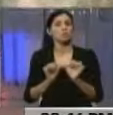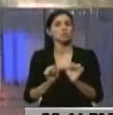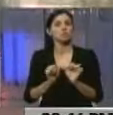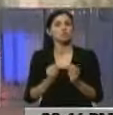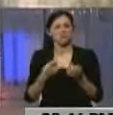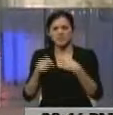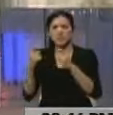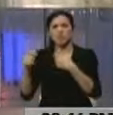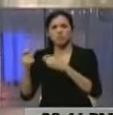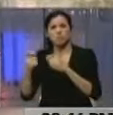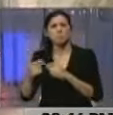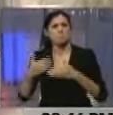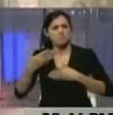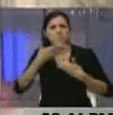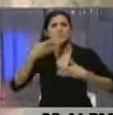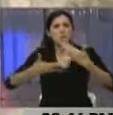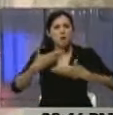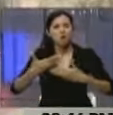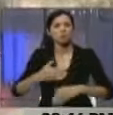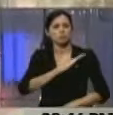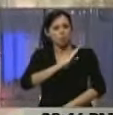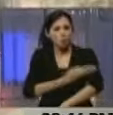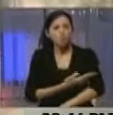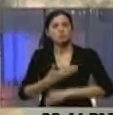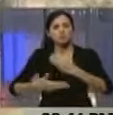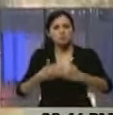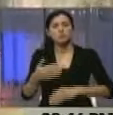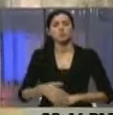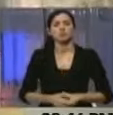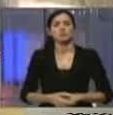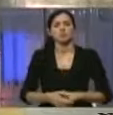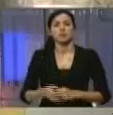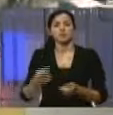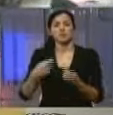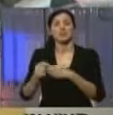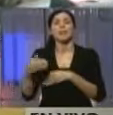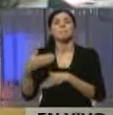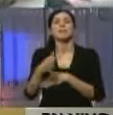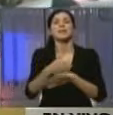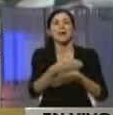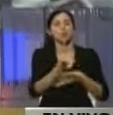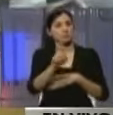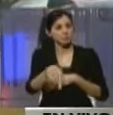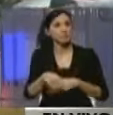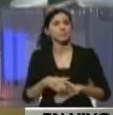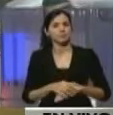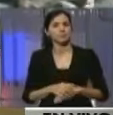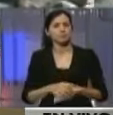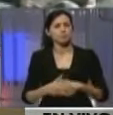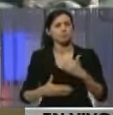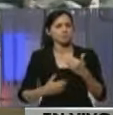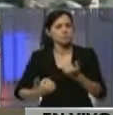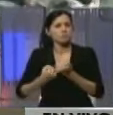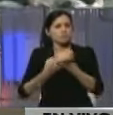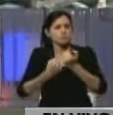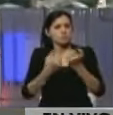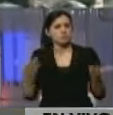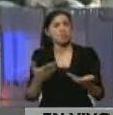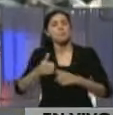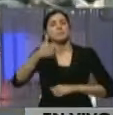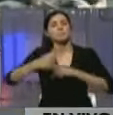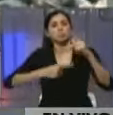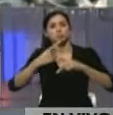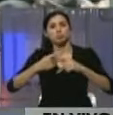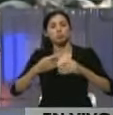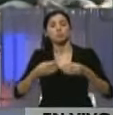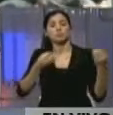creciendo, estableciéndose, consolidándose. Y la feria del pescado también, hay que irla consolidando en la capacidad productiva, distributiva